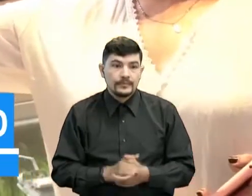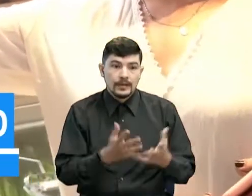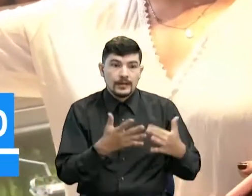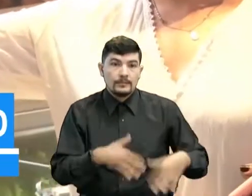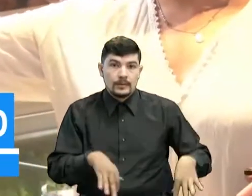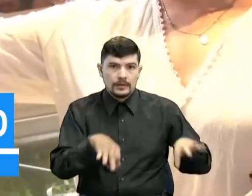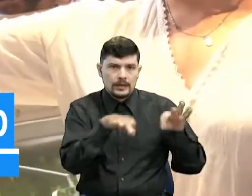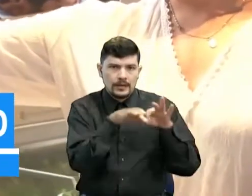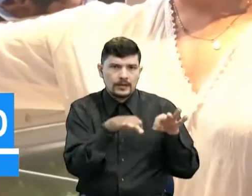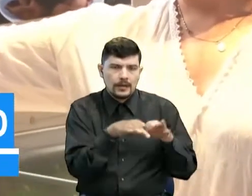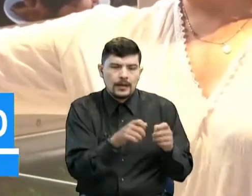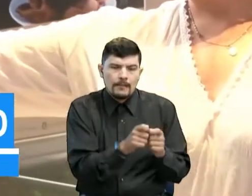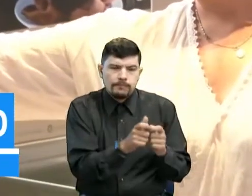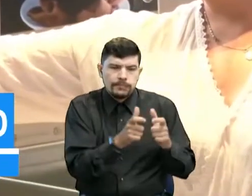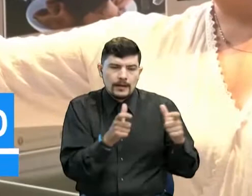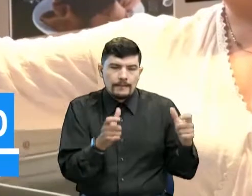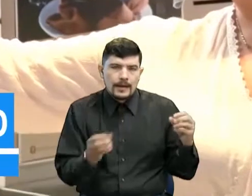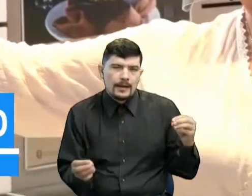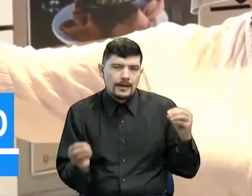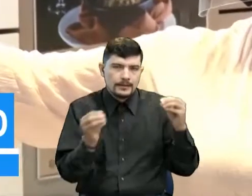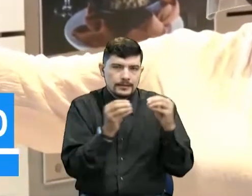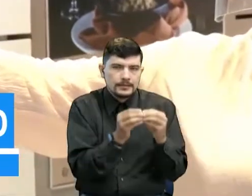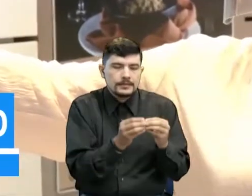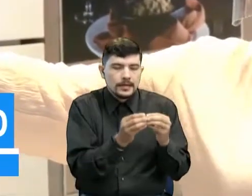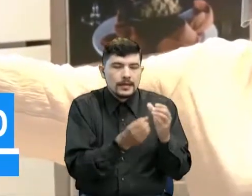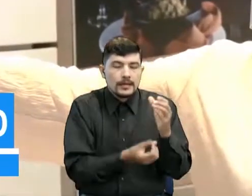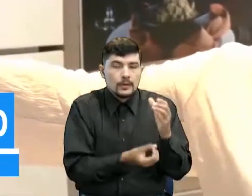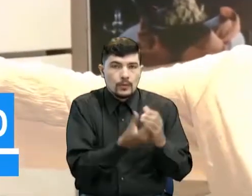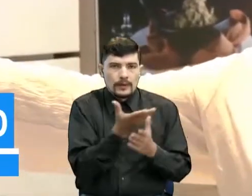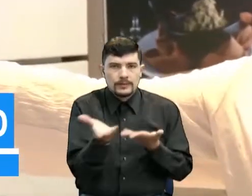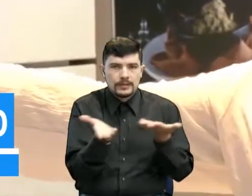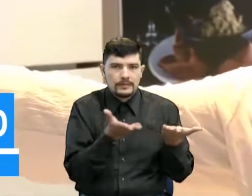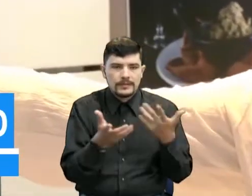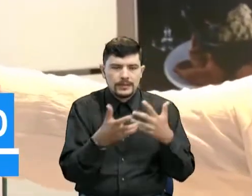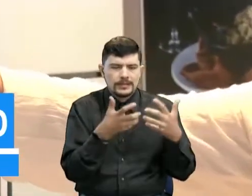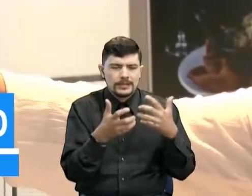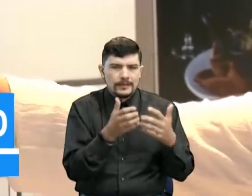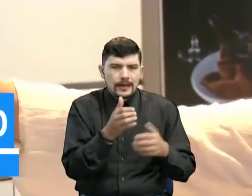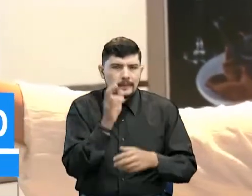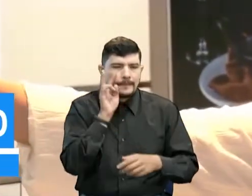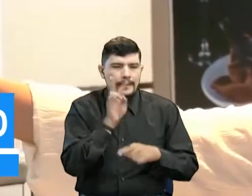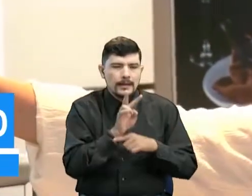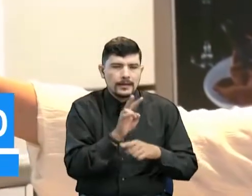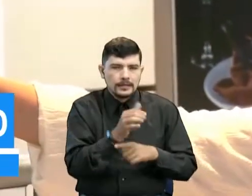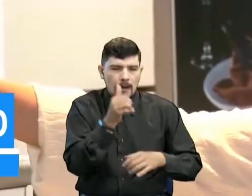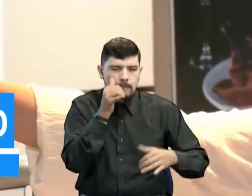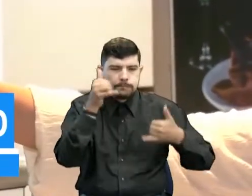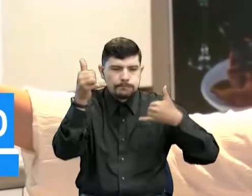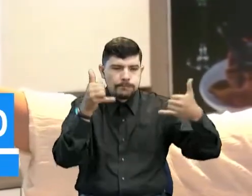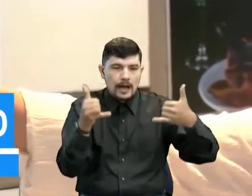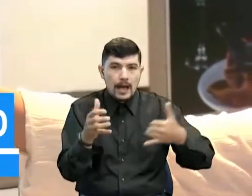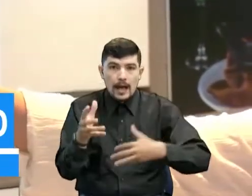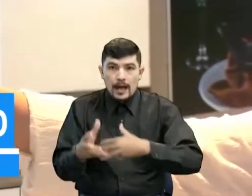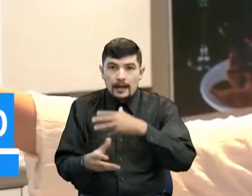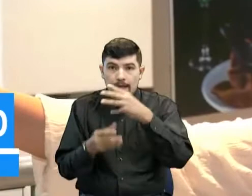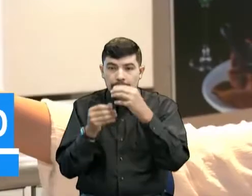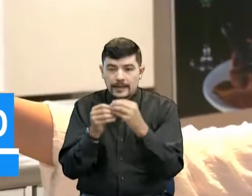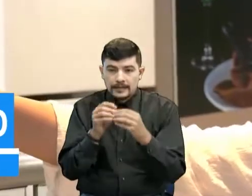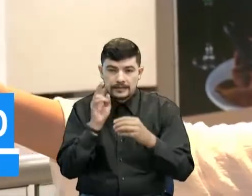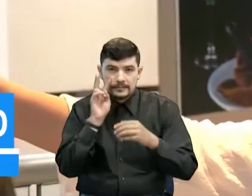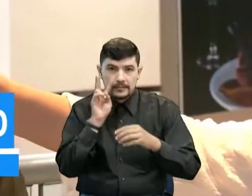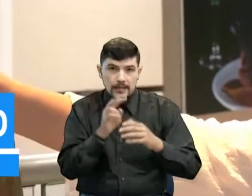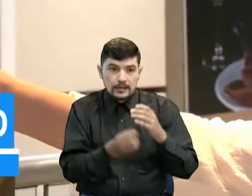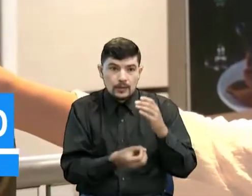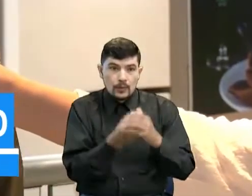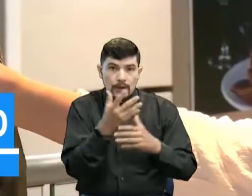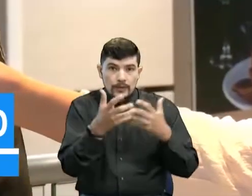servicio, y además ya la actualización tecnológica para tener identificación biométrica, reconocimiento de rostros, reconocimiento